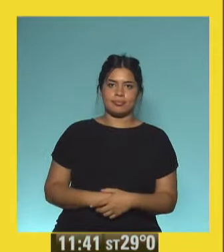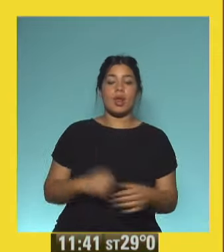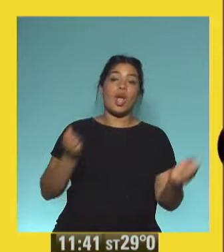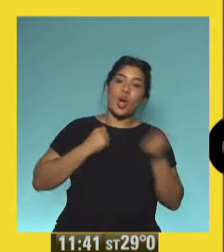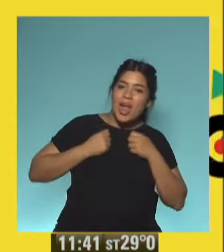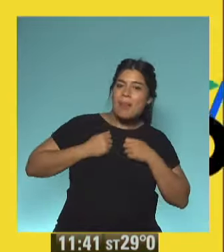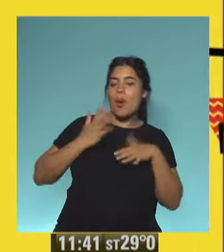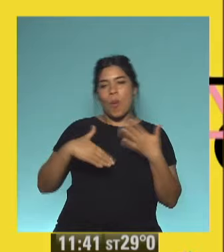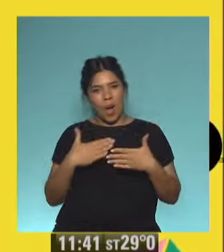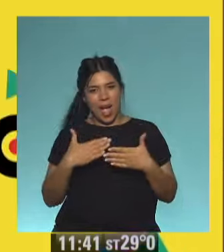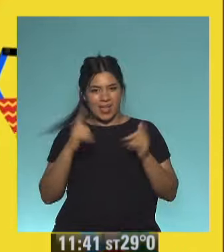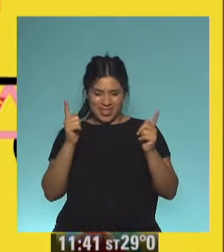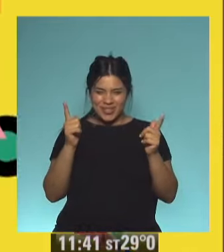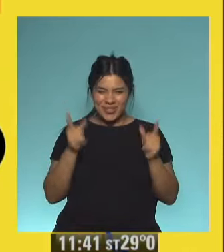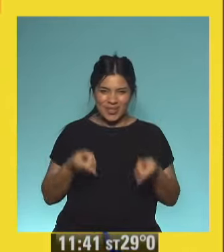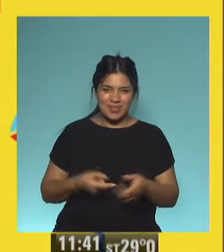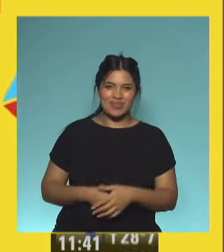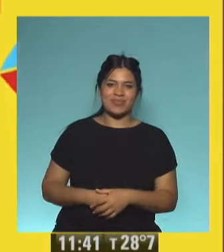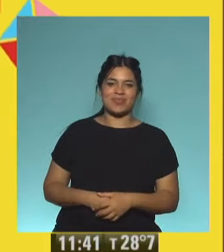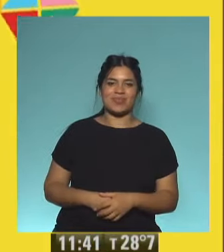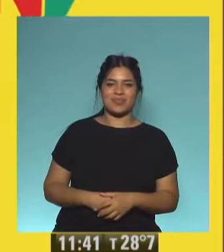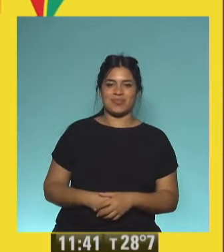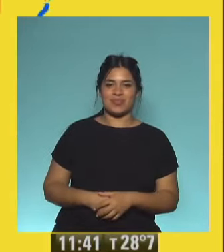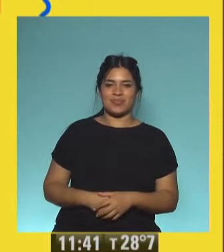Corremos, jugamos y nos divertimos.